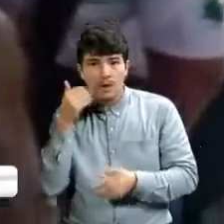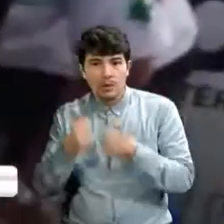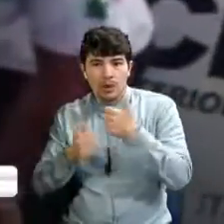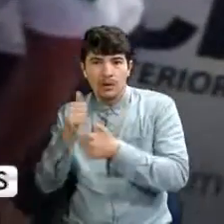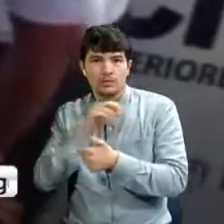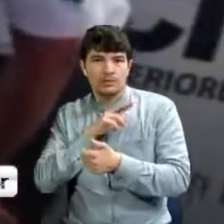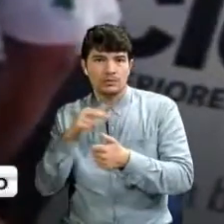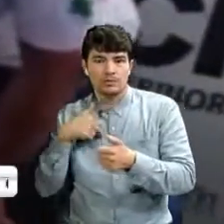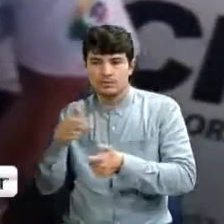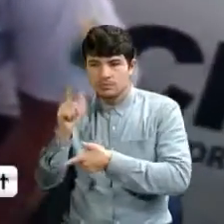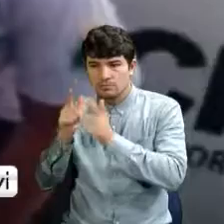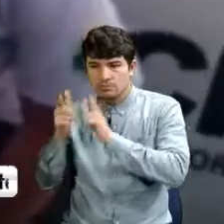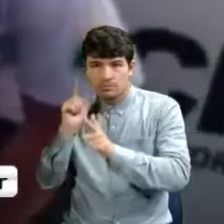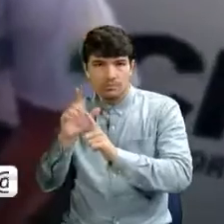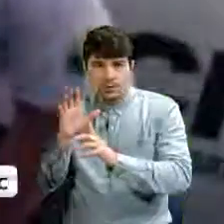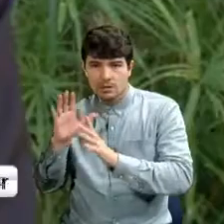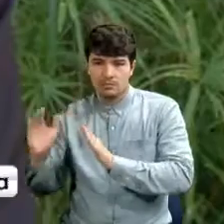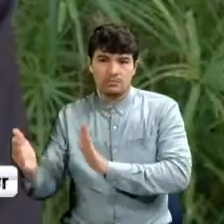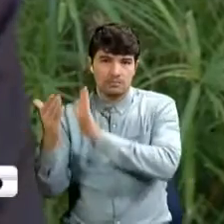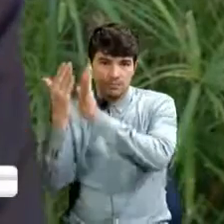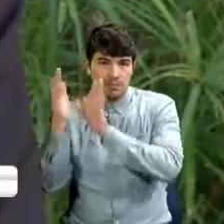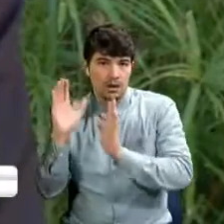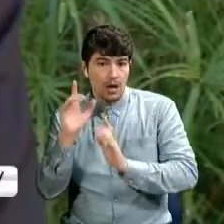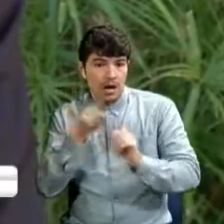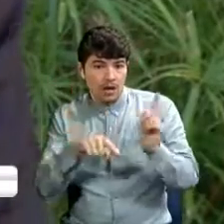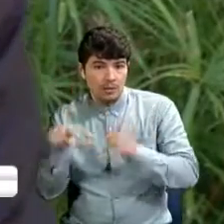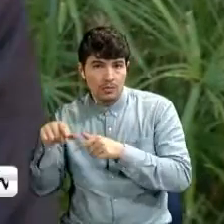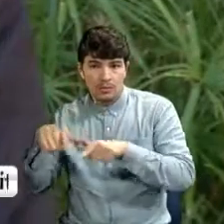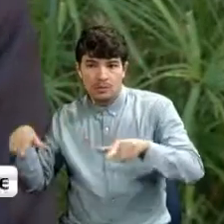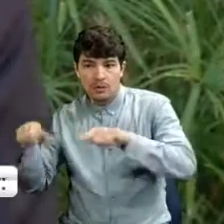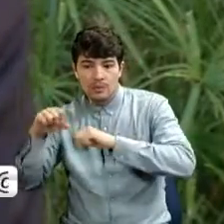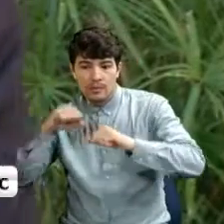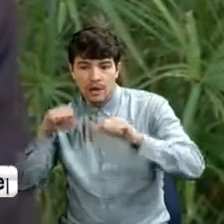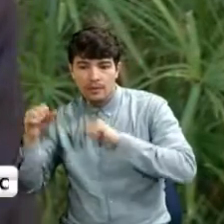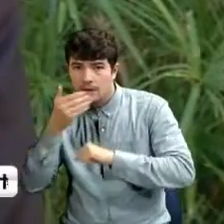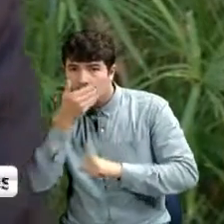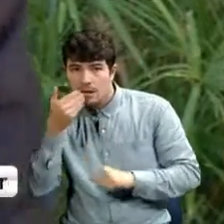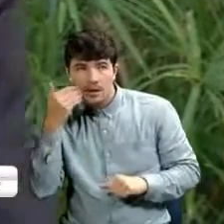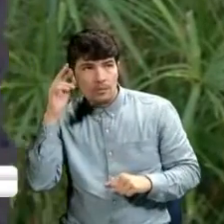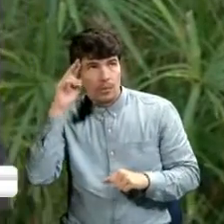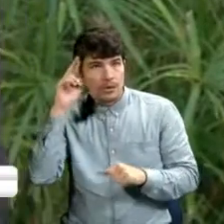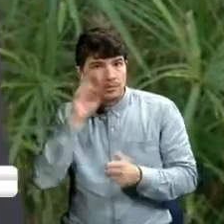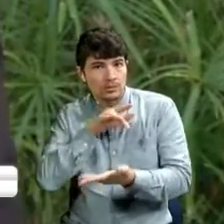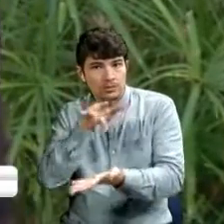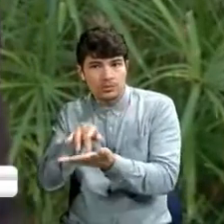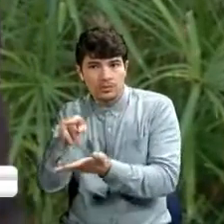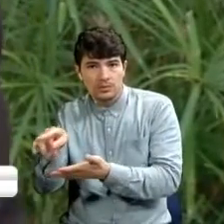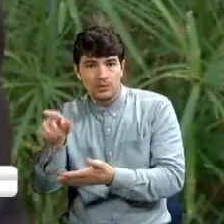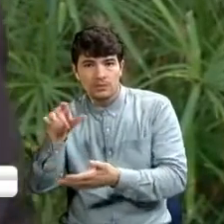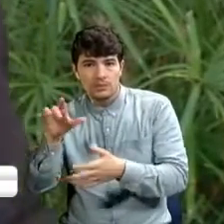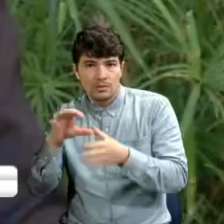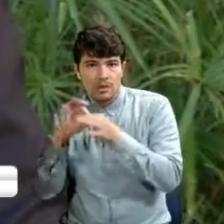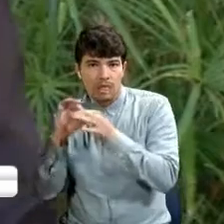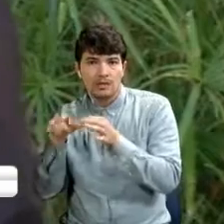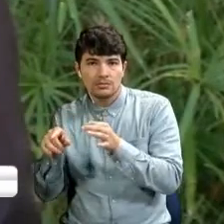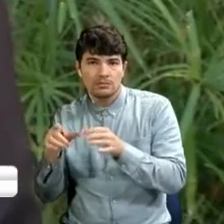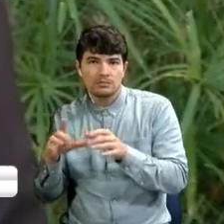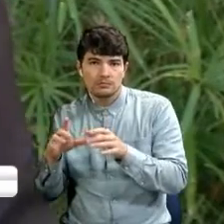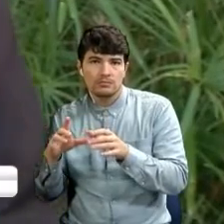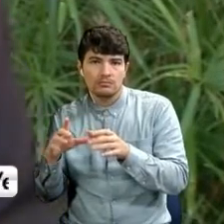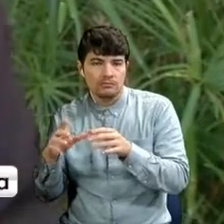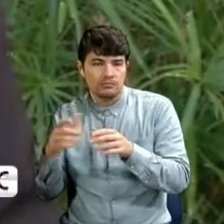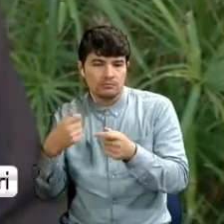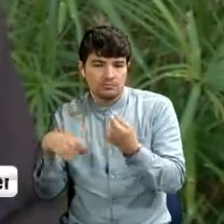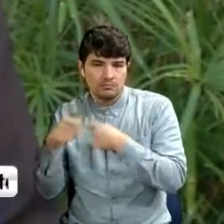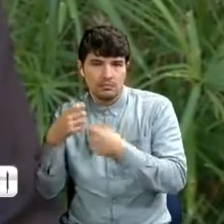enfrentarlas en efecto a veces ha ocurrido que en algunos sitios se mueve la guerrilla y entonces aparecen estas bandas muy ligadas el narcotráfico lo que es